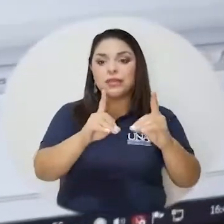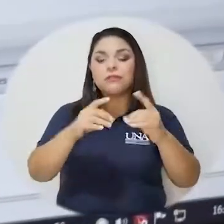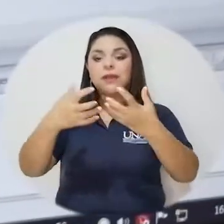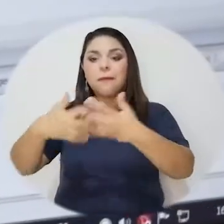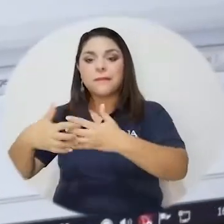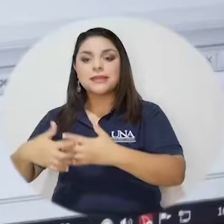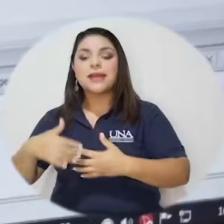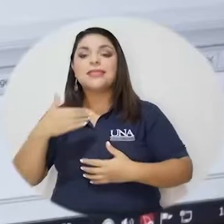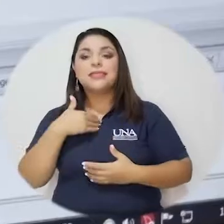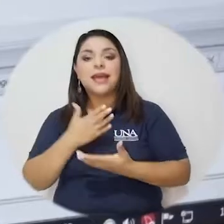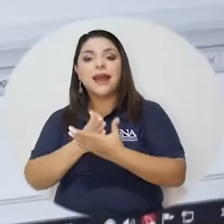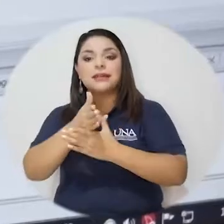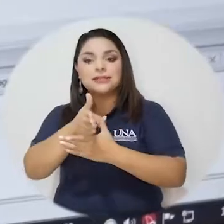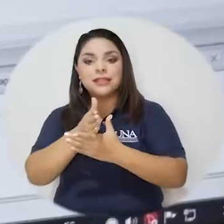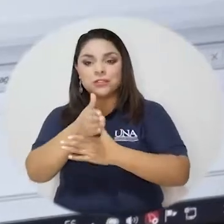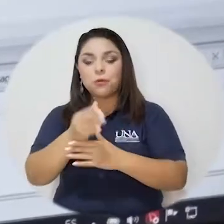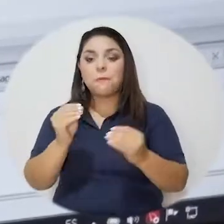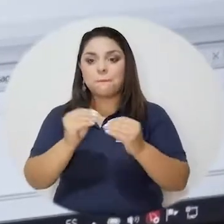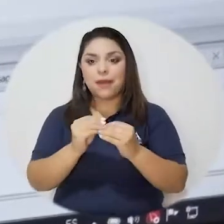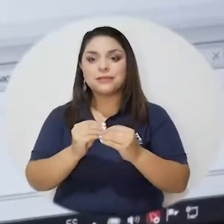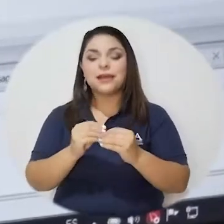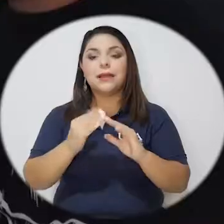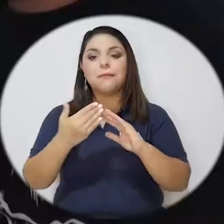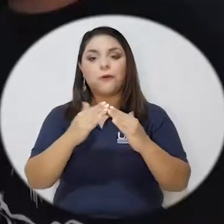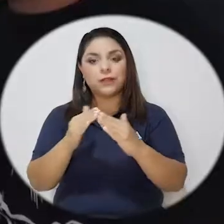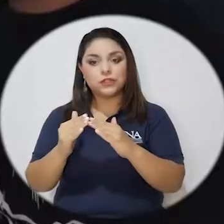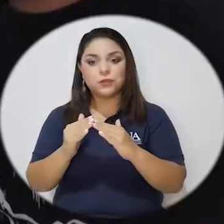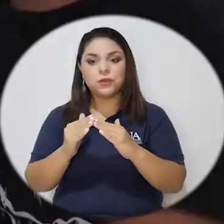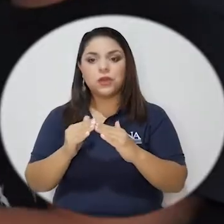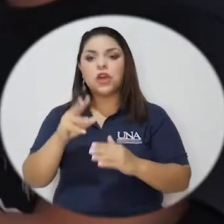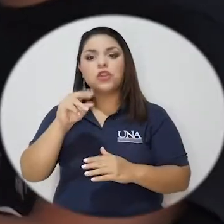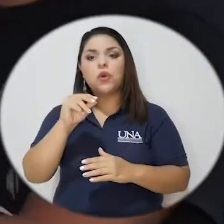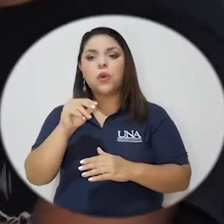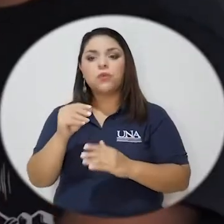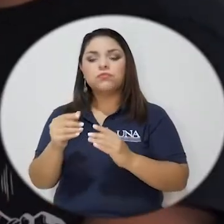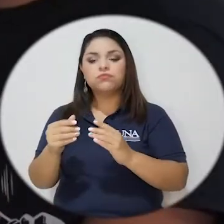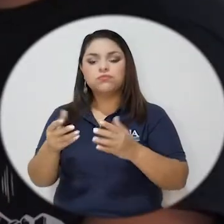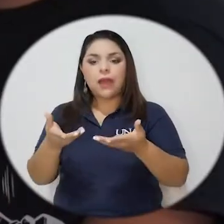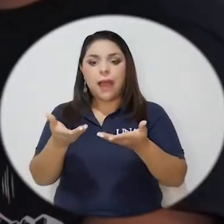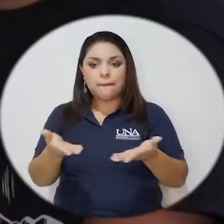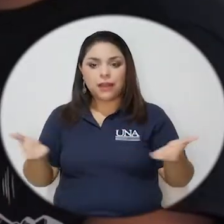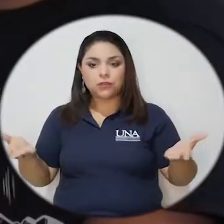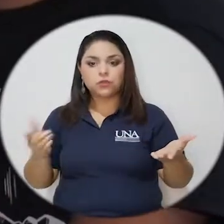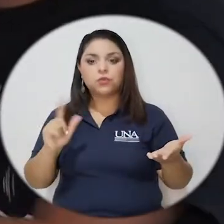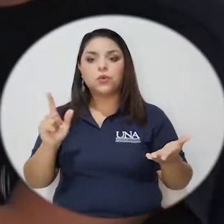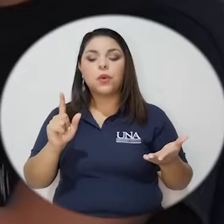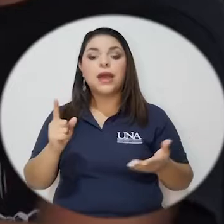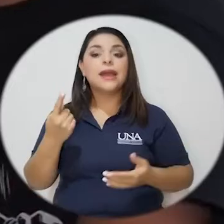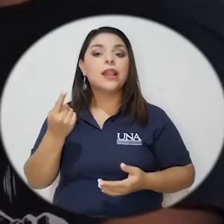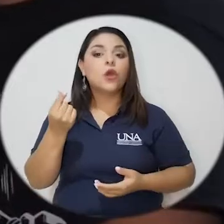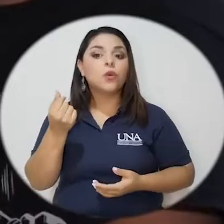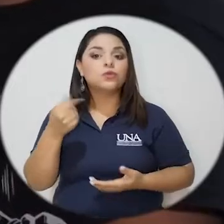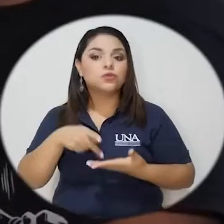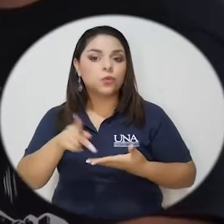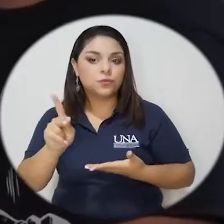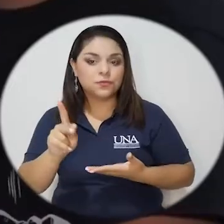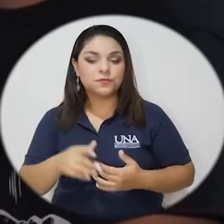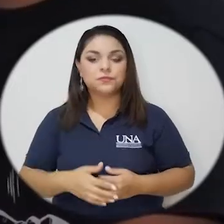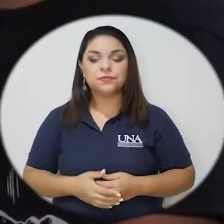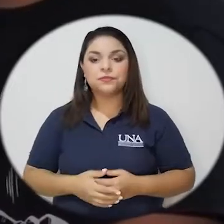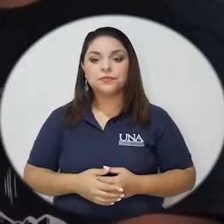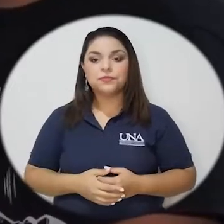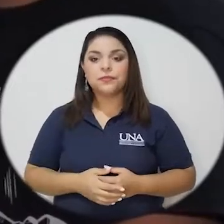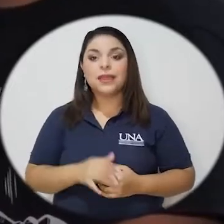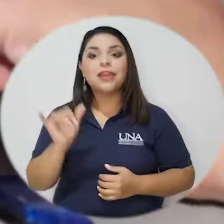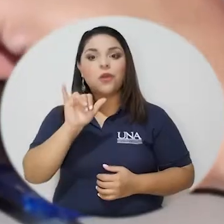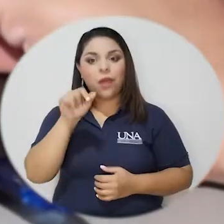acceso más accesible a la población. No estoy hablando de los aparatos, estoy hablando del costo. Otro problema tenemos de